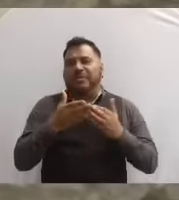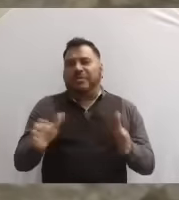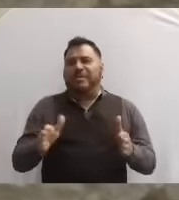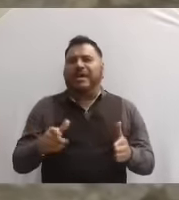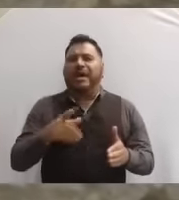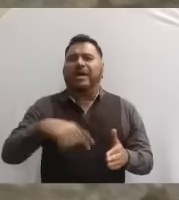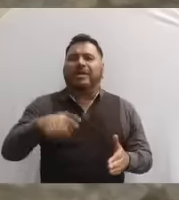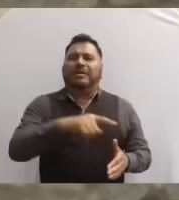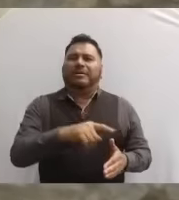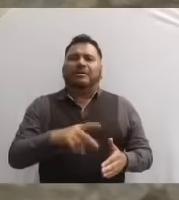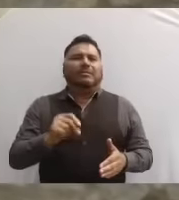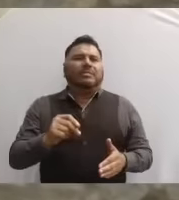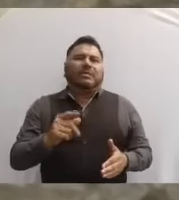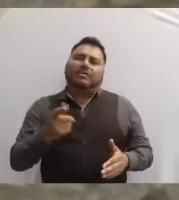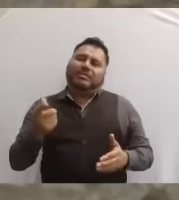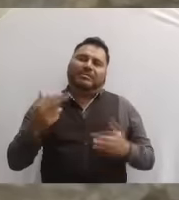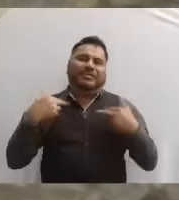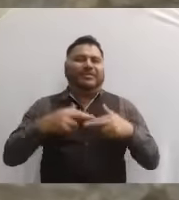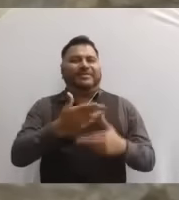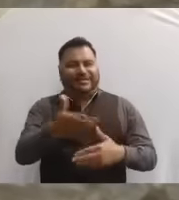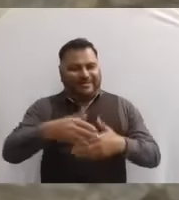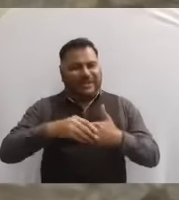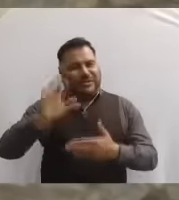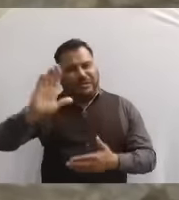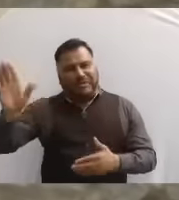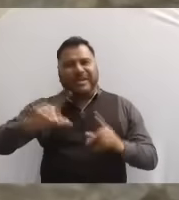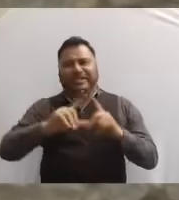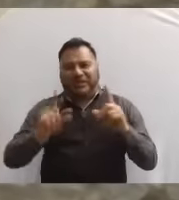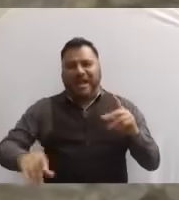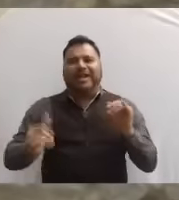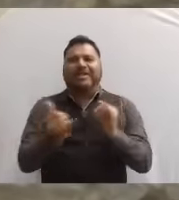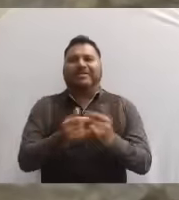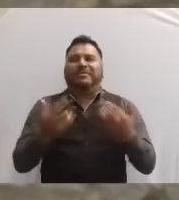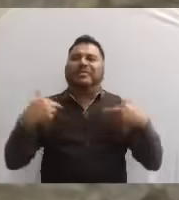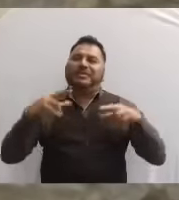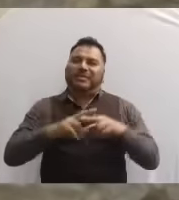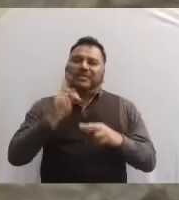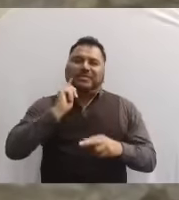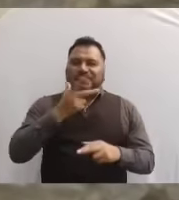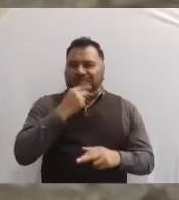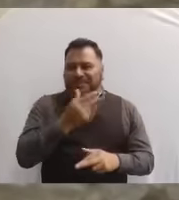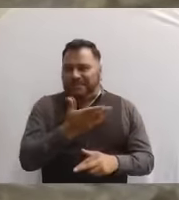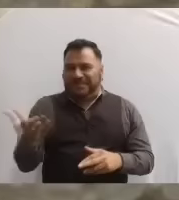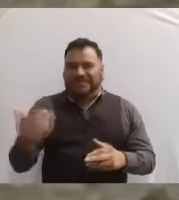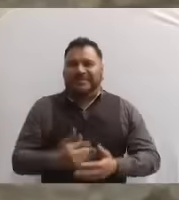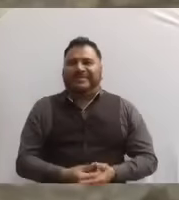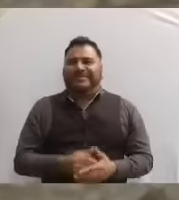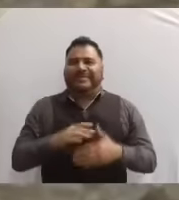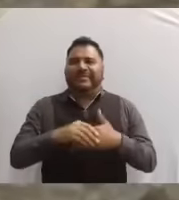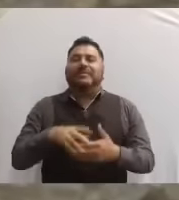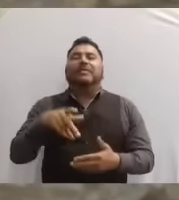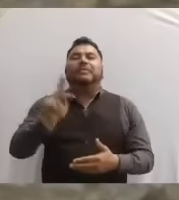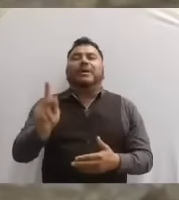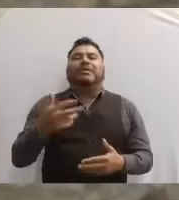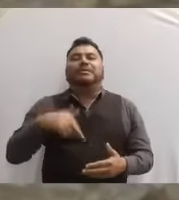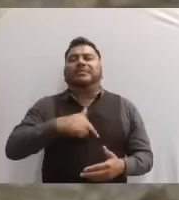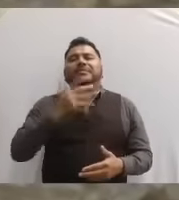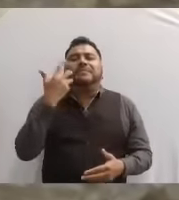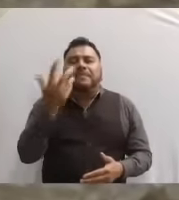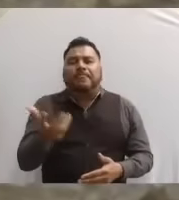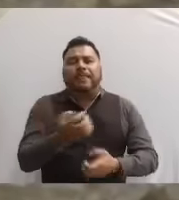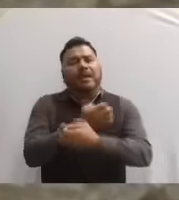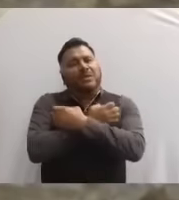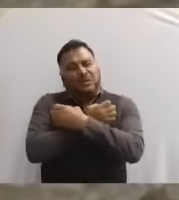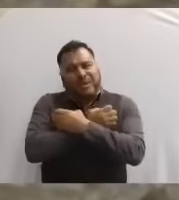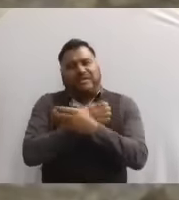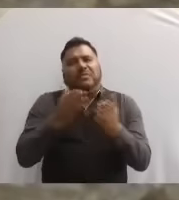es. Y saludo a todo el magisterio nacional, a todos los maestros y maestras. Pero queremos que la